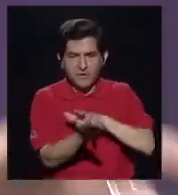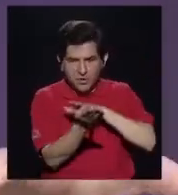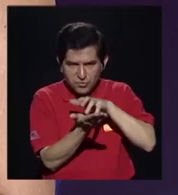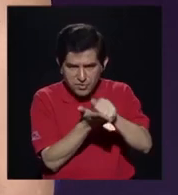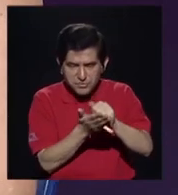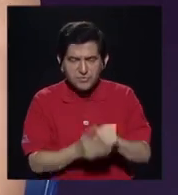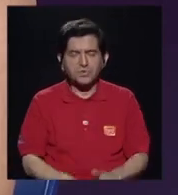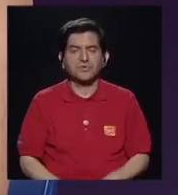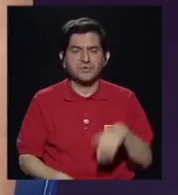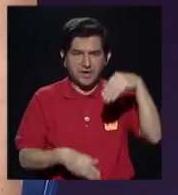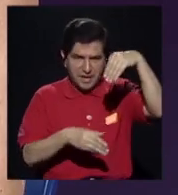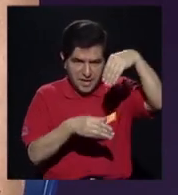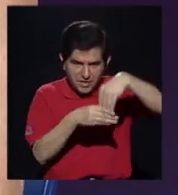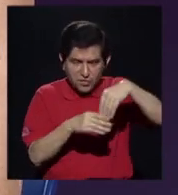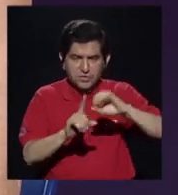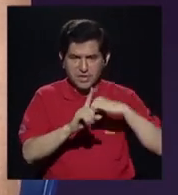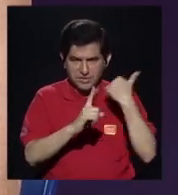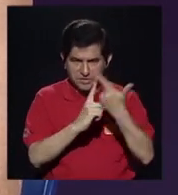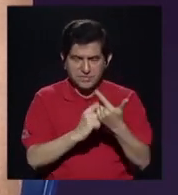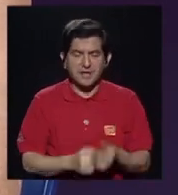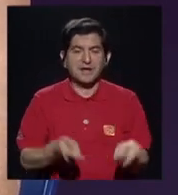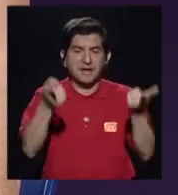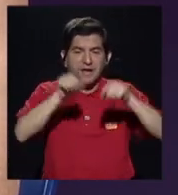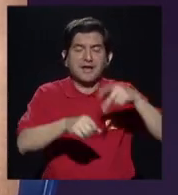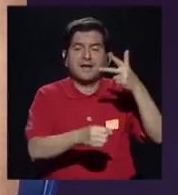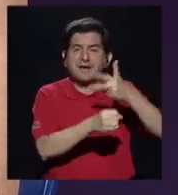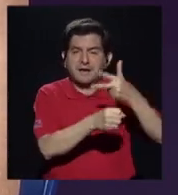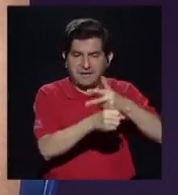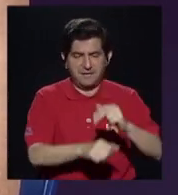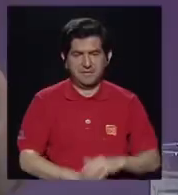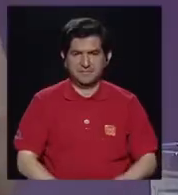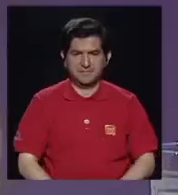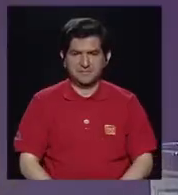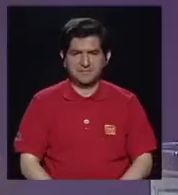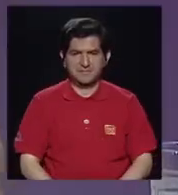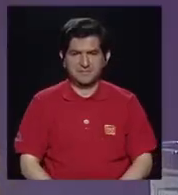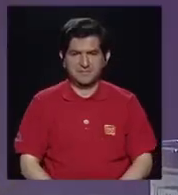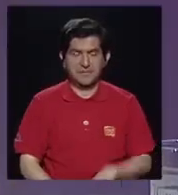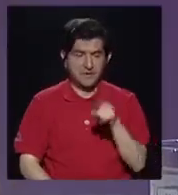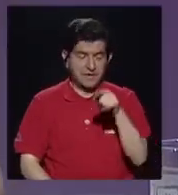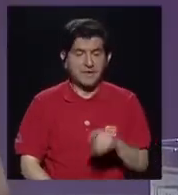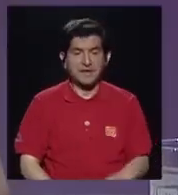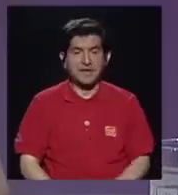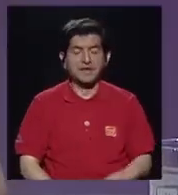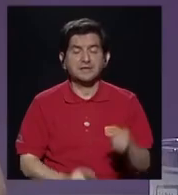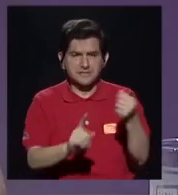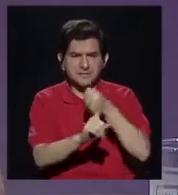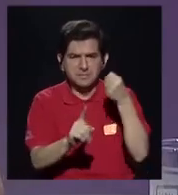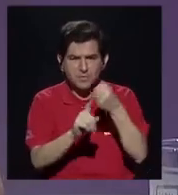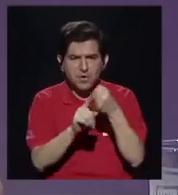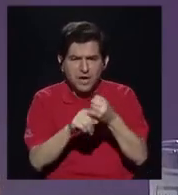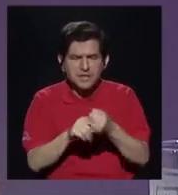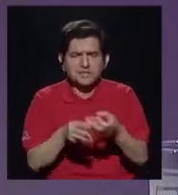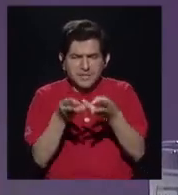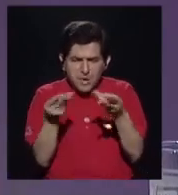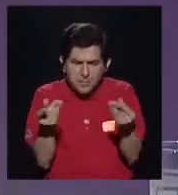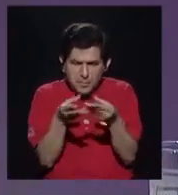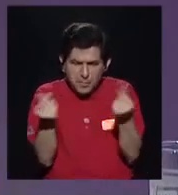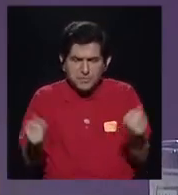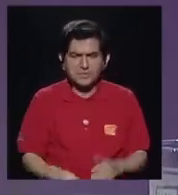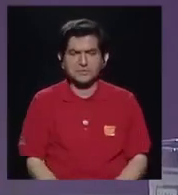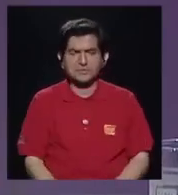del tejido social o de Las Guerras represivas como fue el caso de Guatemala producen son violent génicas claro la